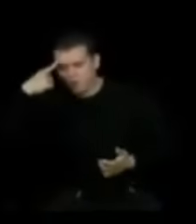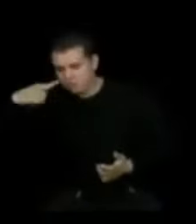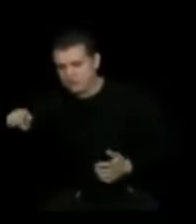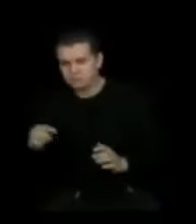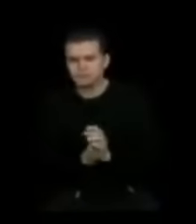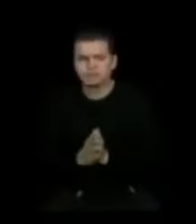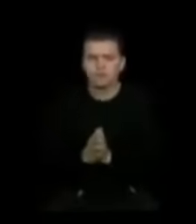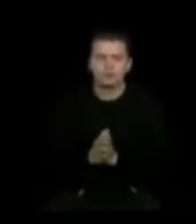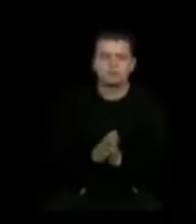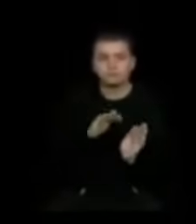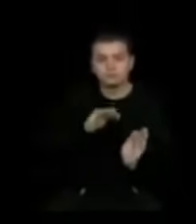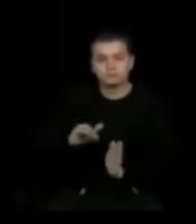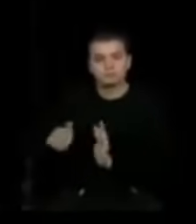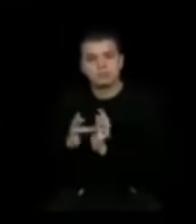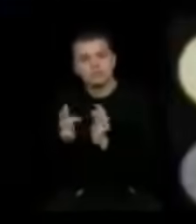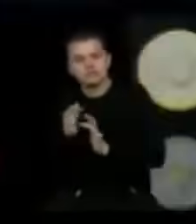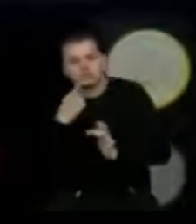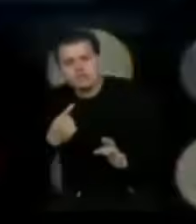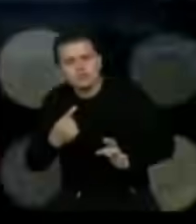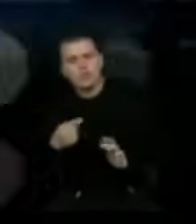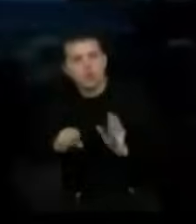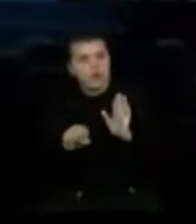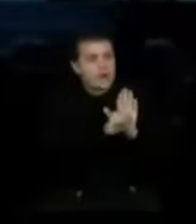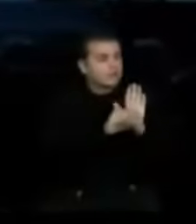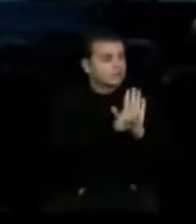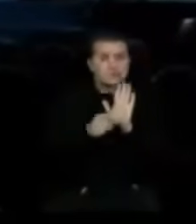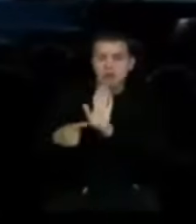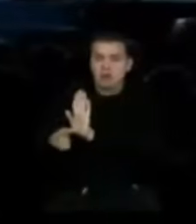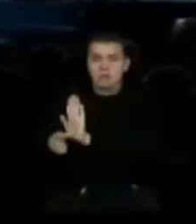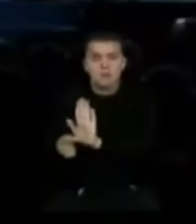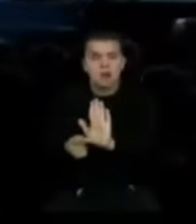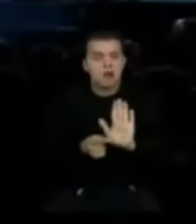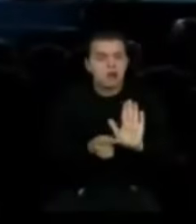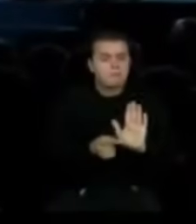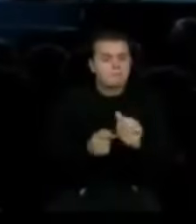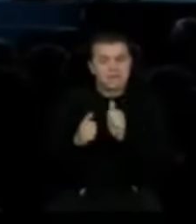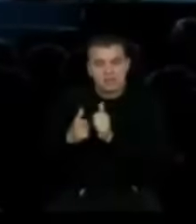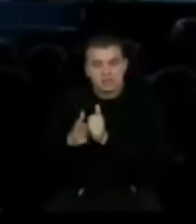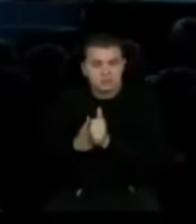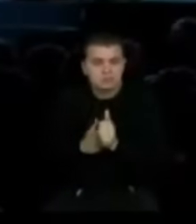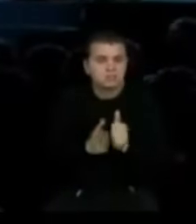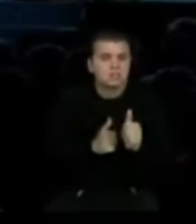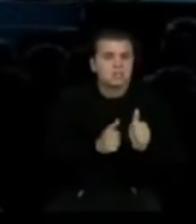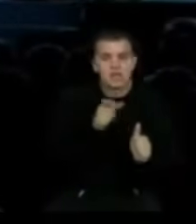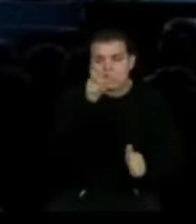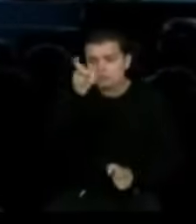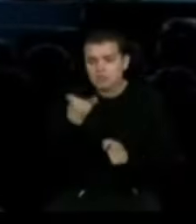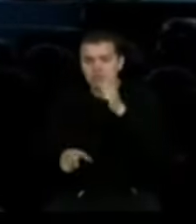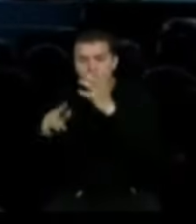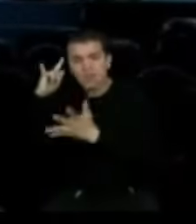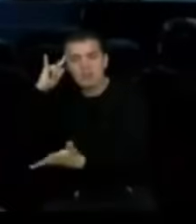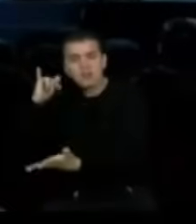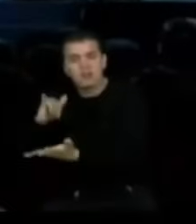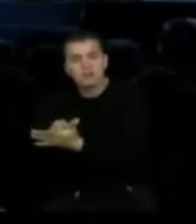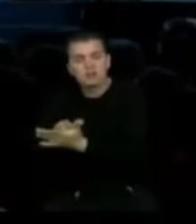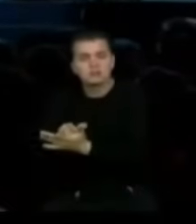Jesús dijo: estas señales van a seguir a los que creen.